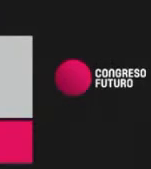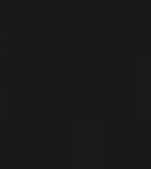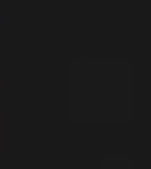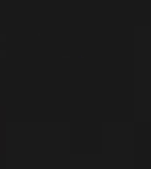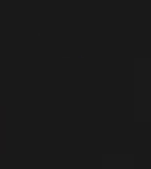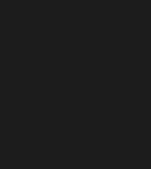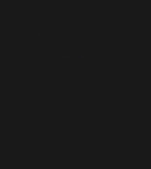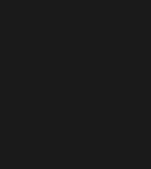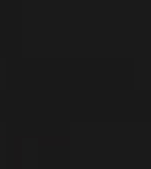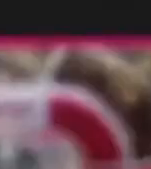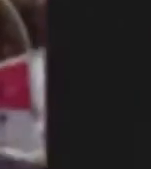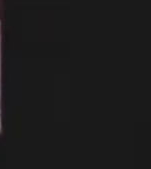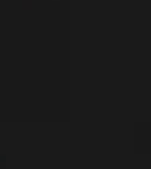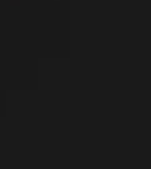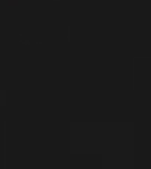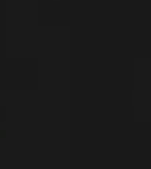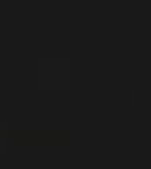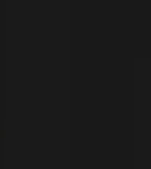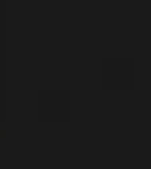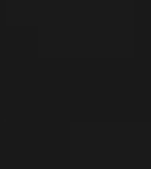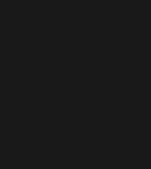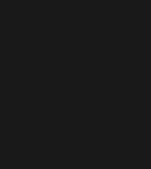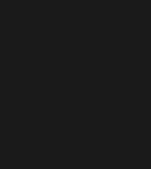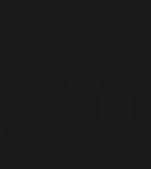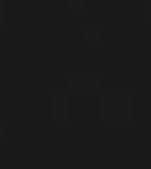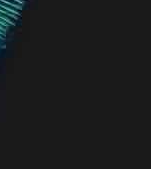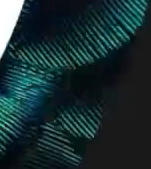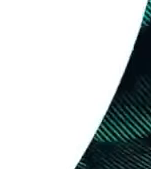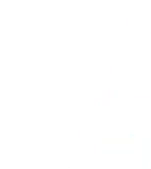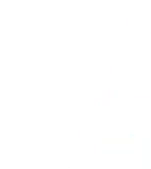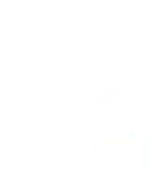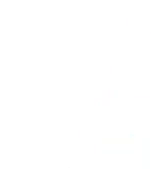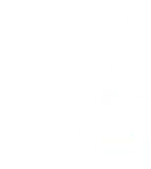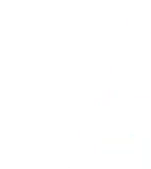de congresofuturo.cl.